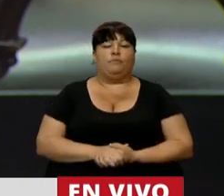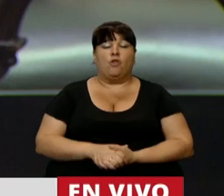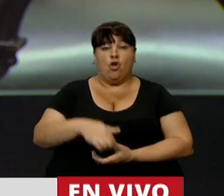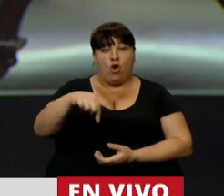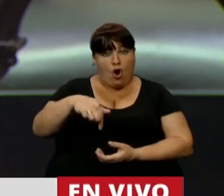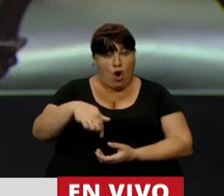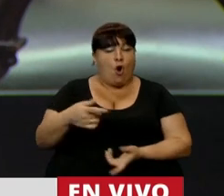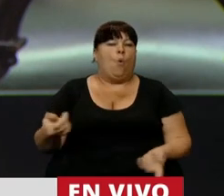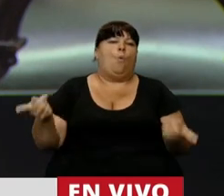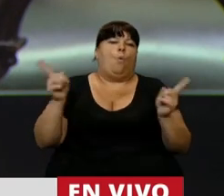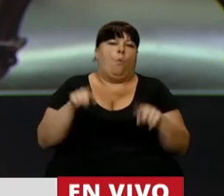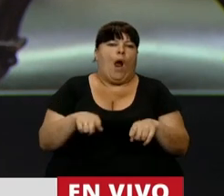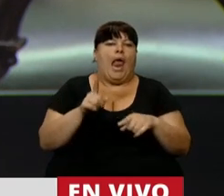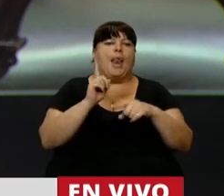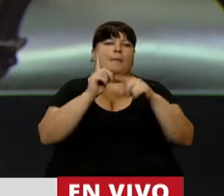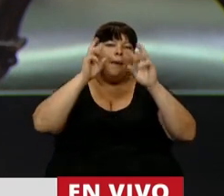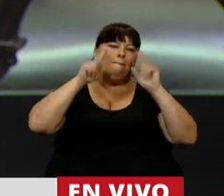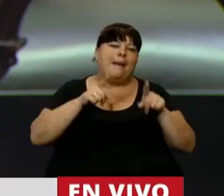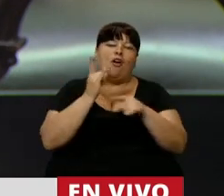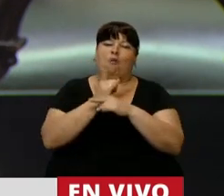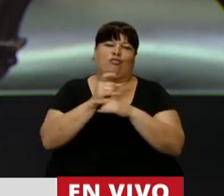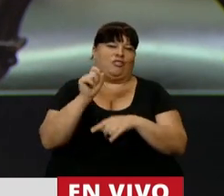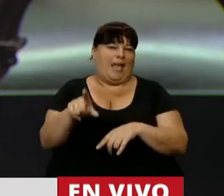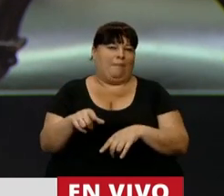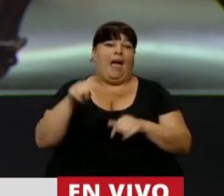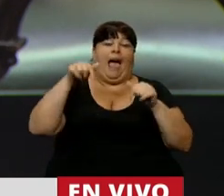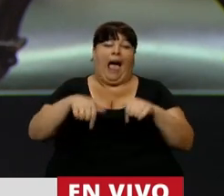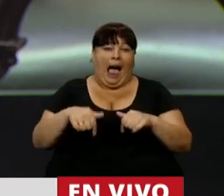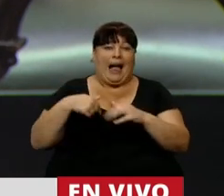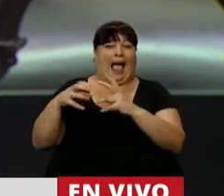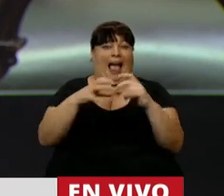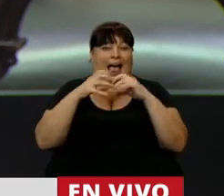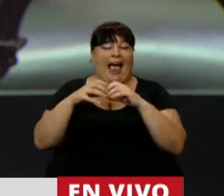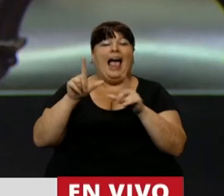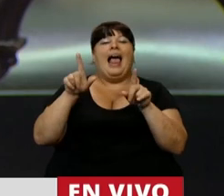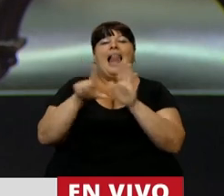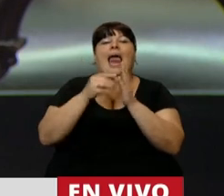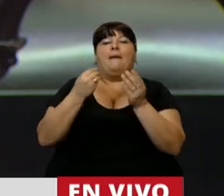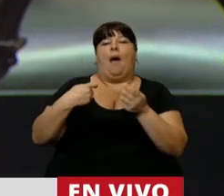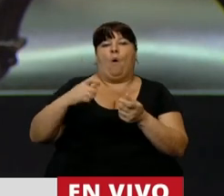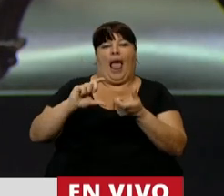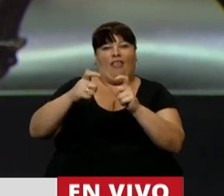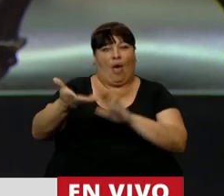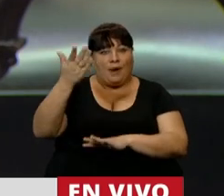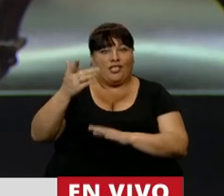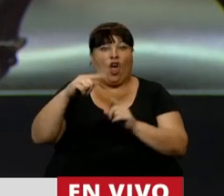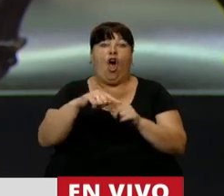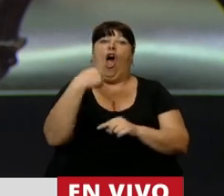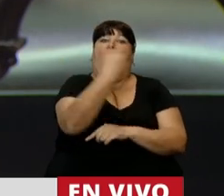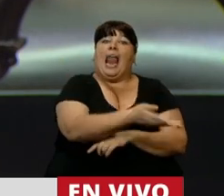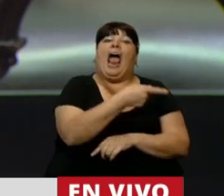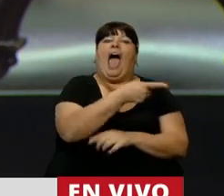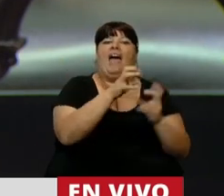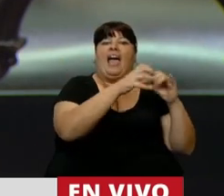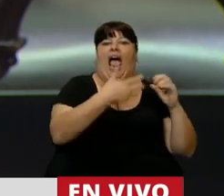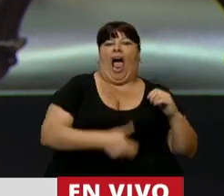Hoy volvemos a la vieja estrategia de que acá estamos tratando la movilidad jubilatoria y una puerta más allá